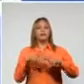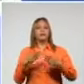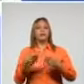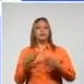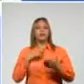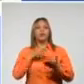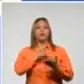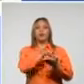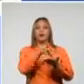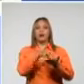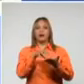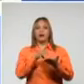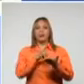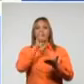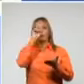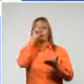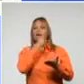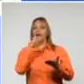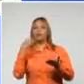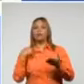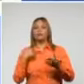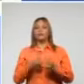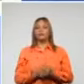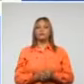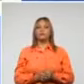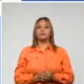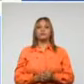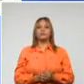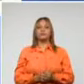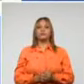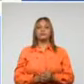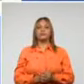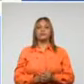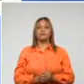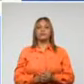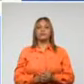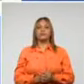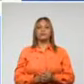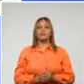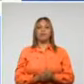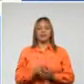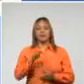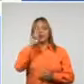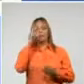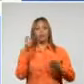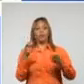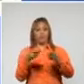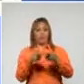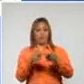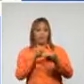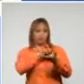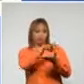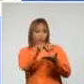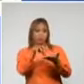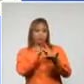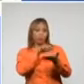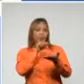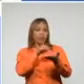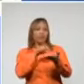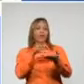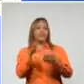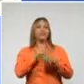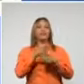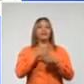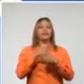de salud, pues indiscutiblemente también aparece en diferentes tonalidades de